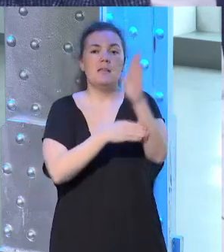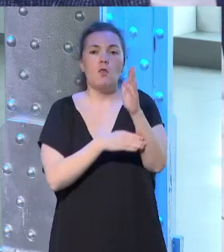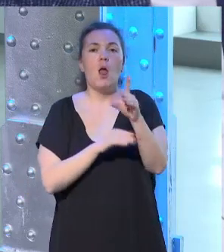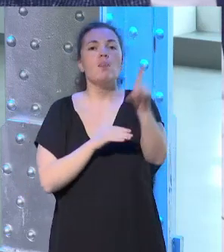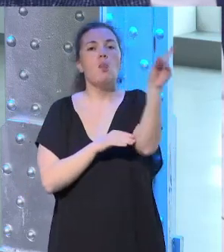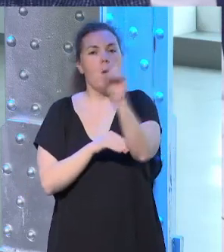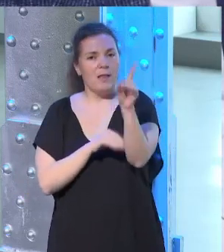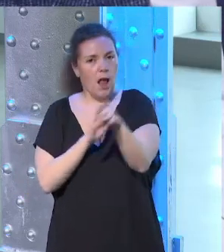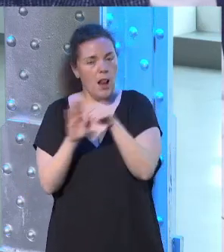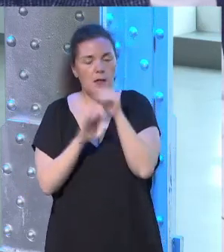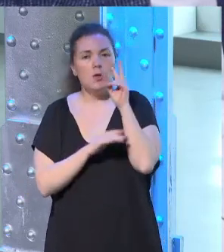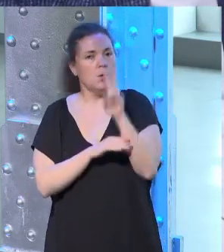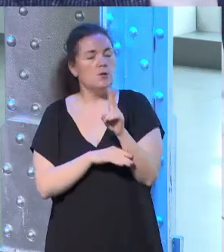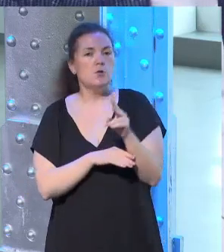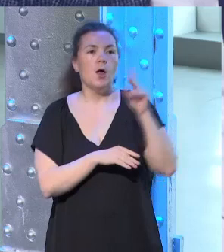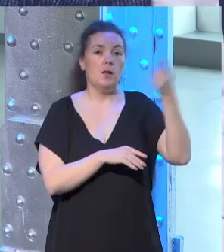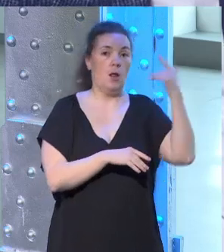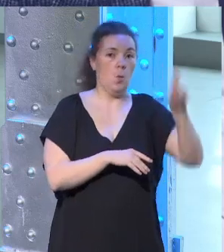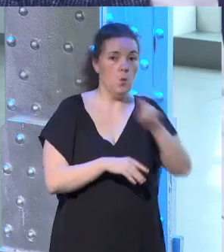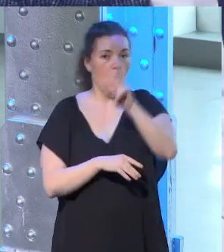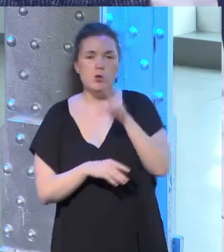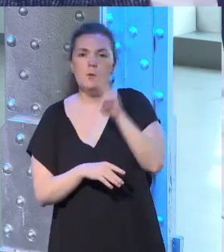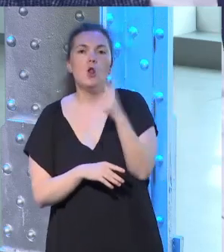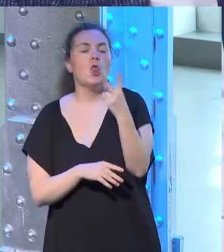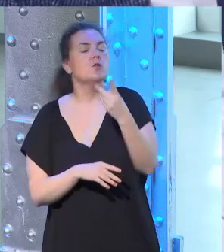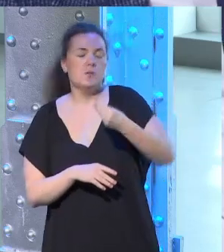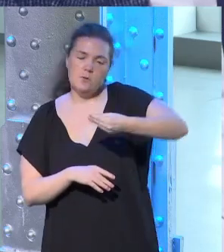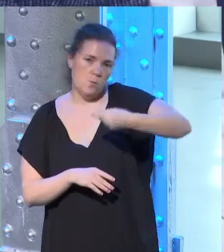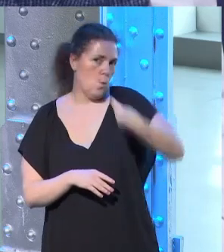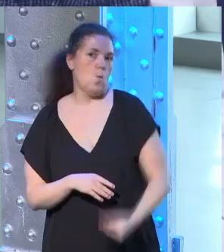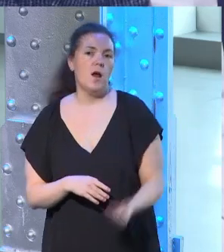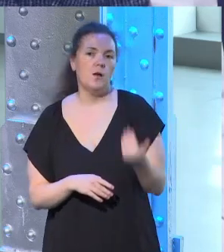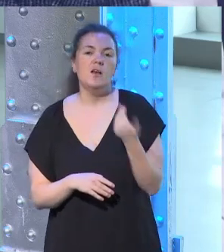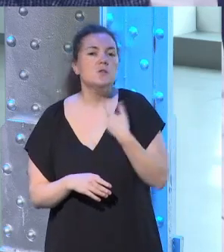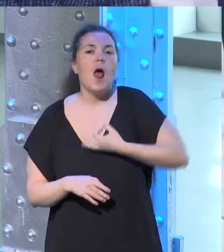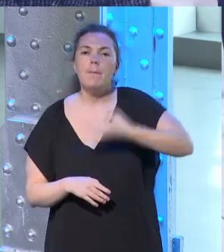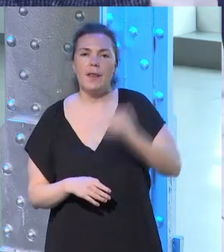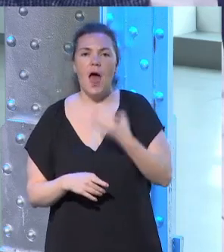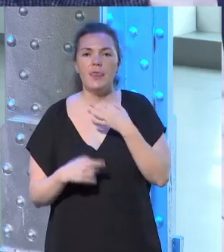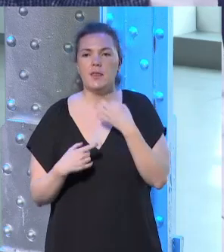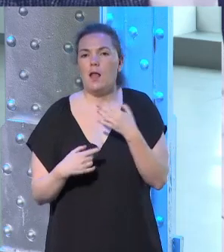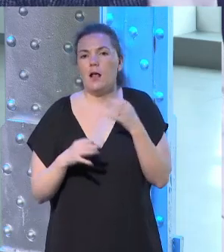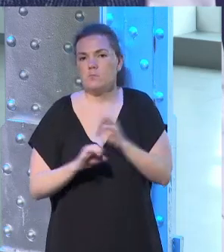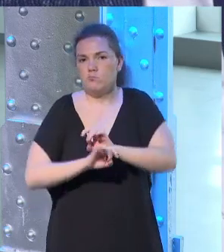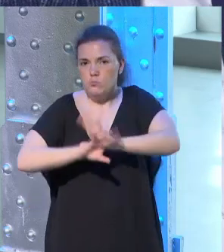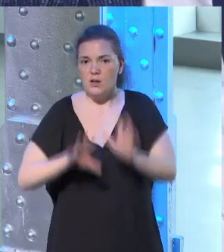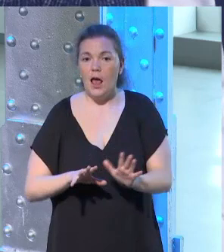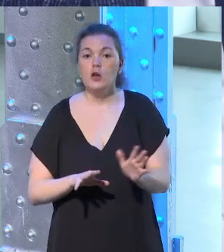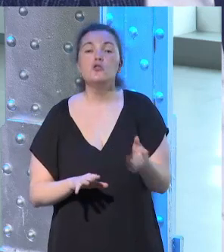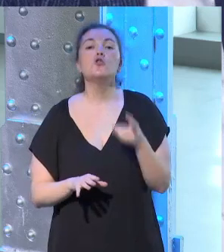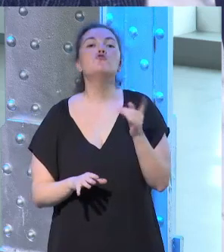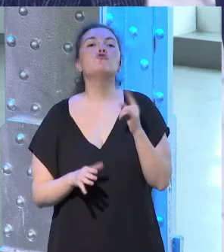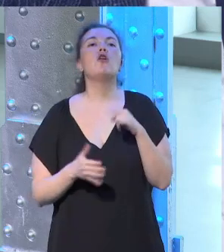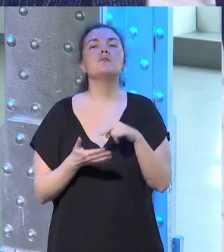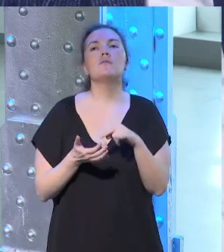muy bueno, he visto los dos, y es una verdad irrefutable, y a partir de aquí Yo creo que todo no se arregla solo con una ley. O sea,